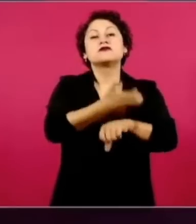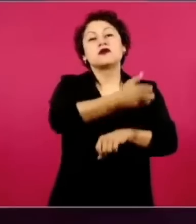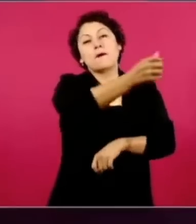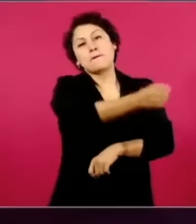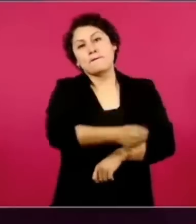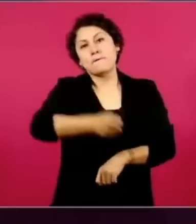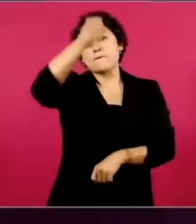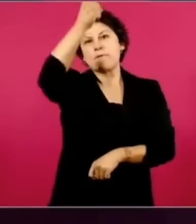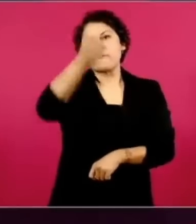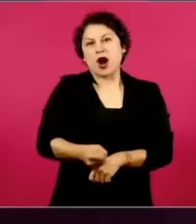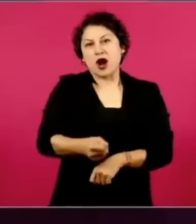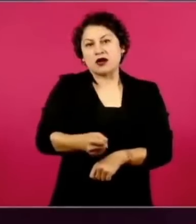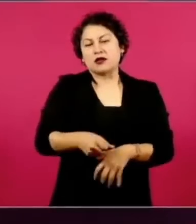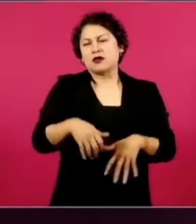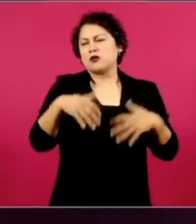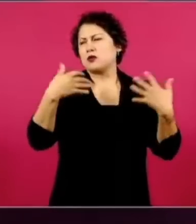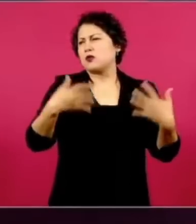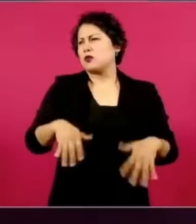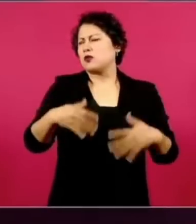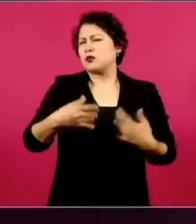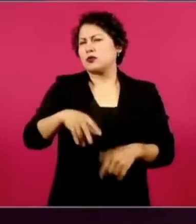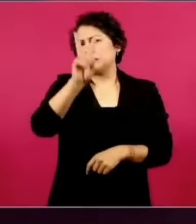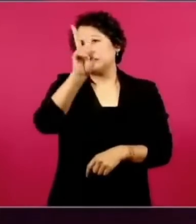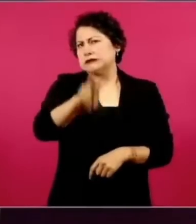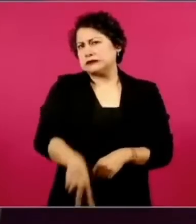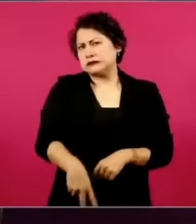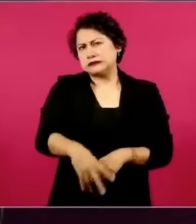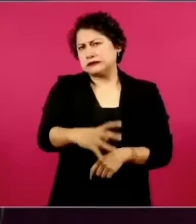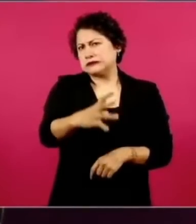¿Para qué los conservadores